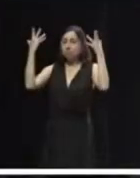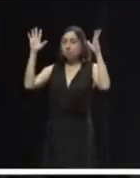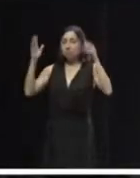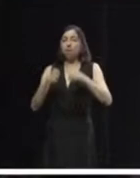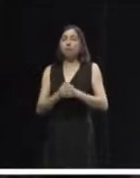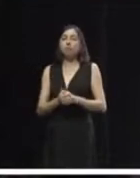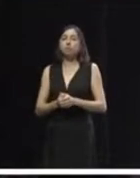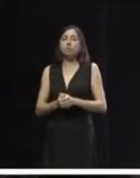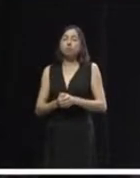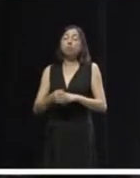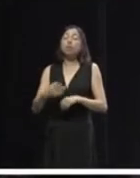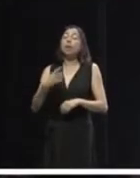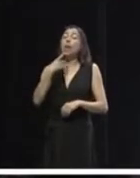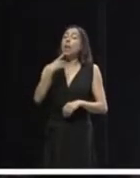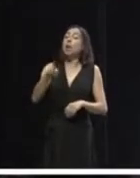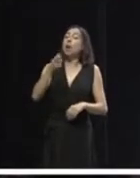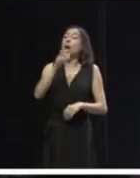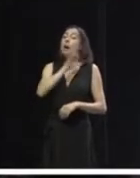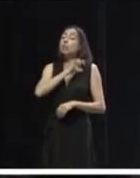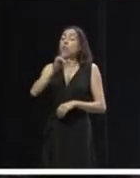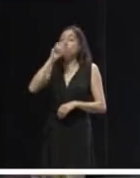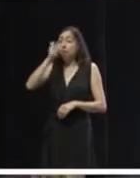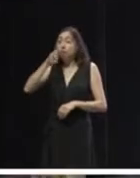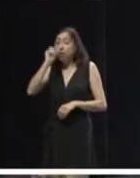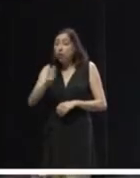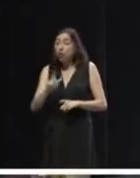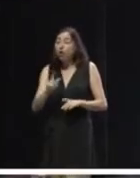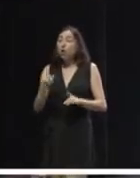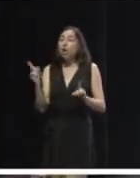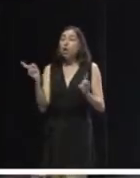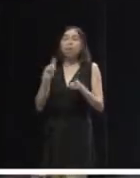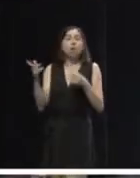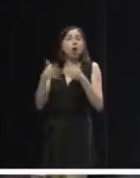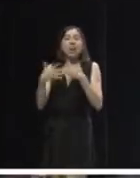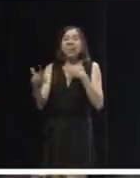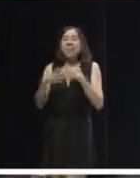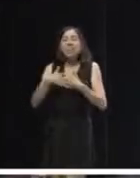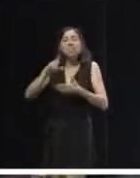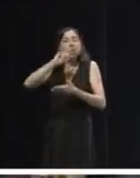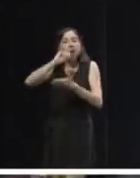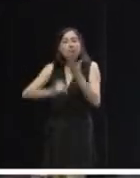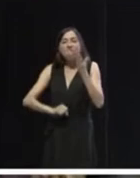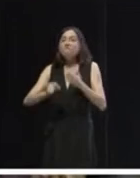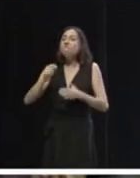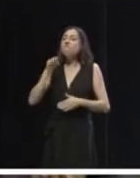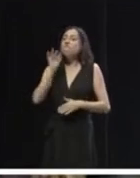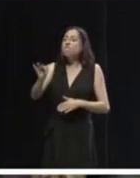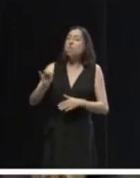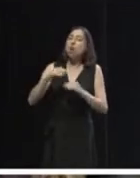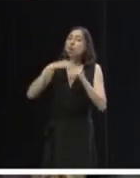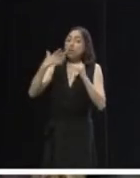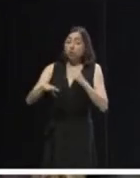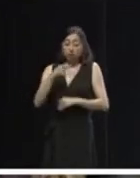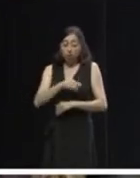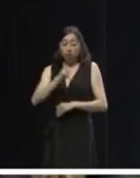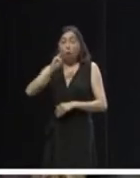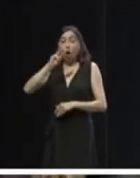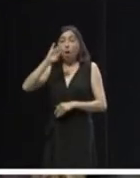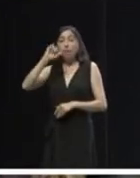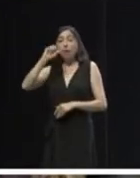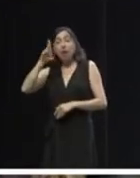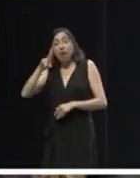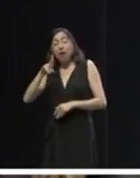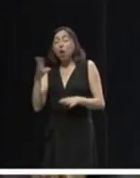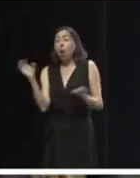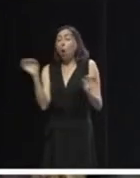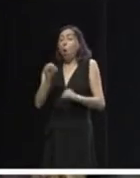Dice el señor Feijóo que no hay registro sobre los fijos discontinuos. Esto, Pilar, o realmente no